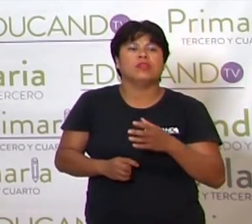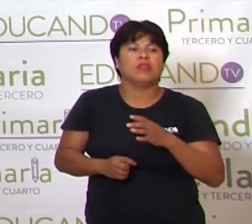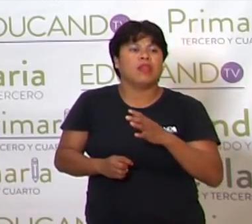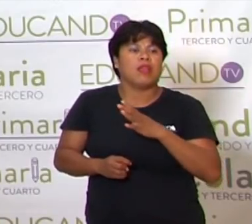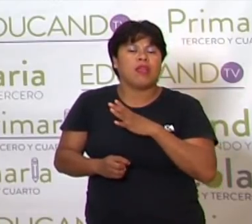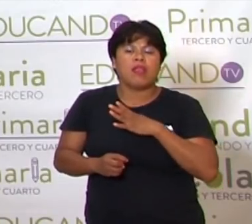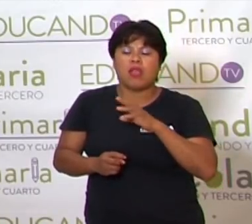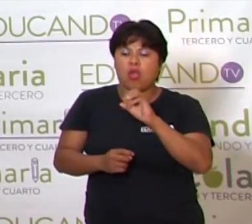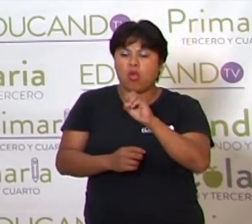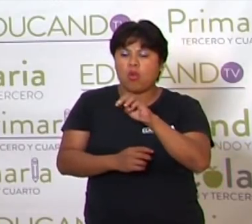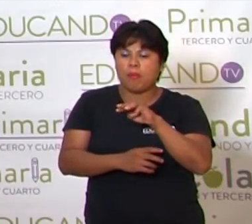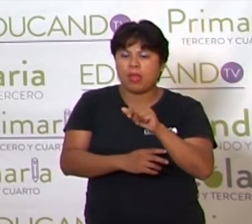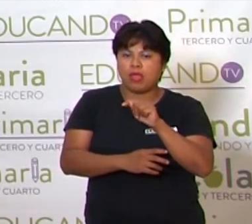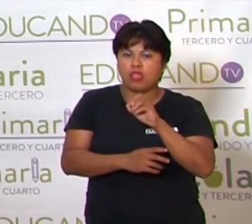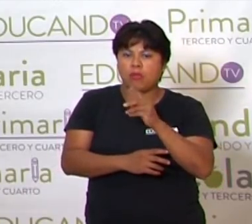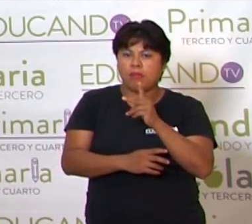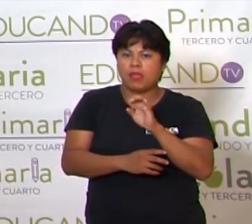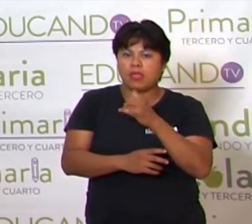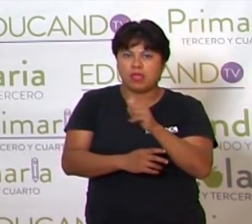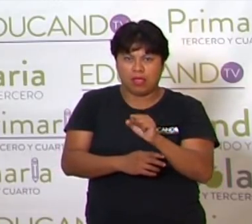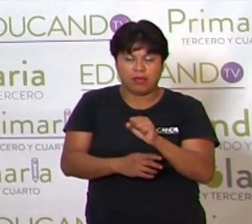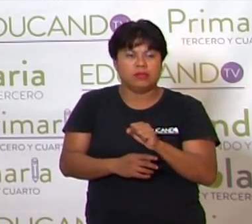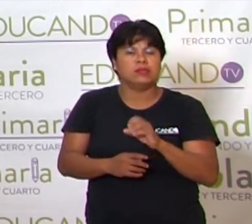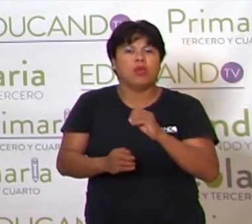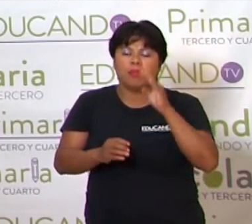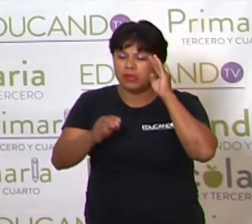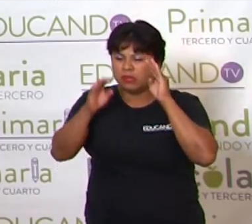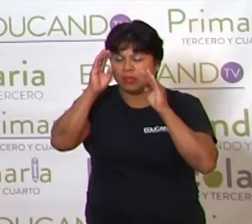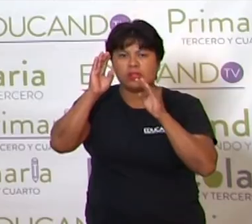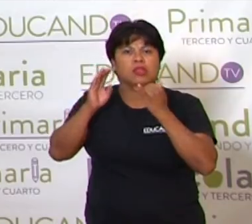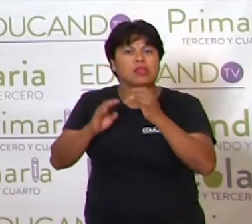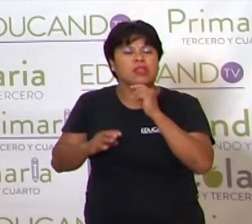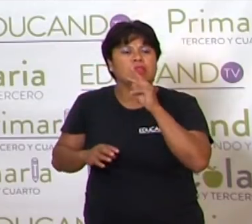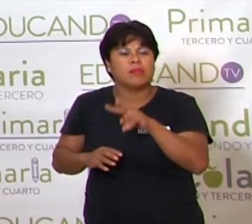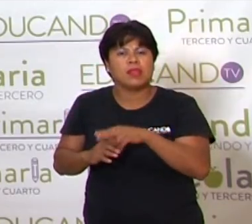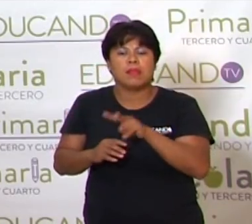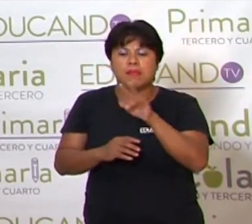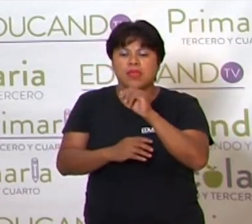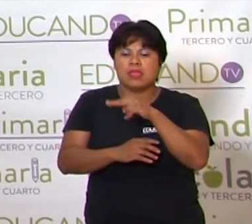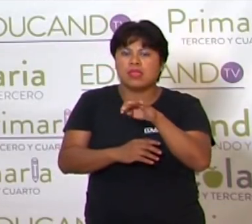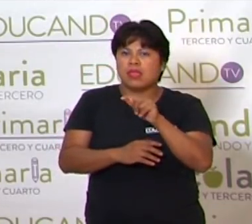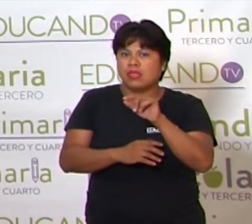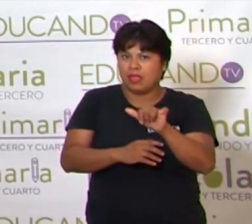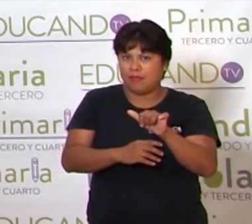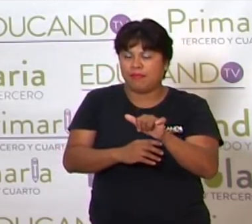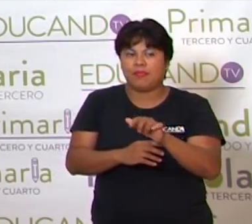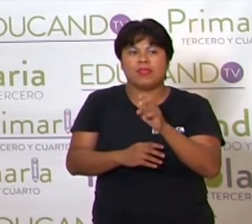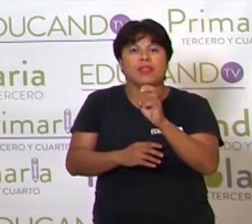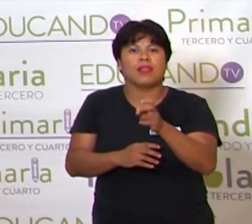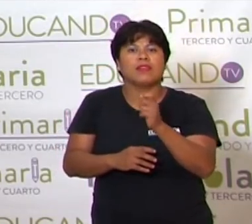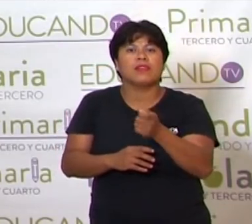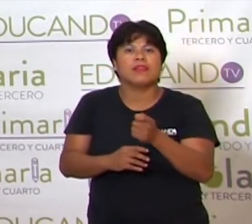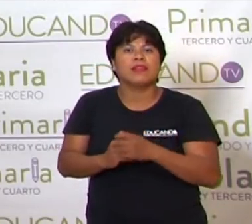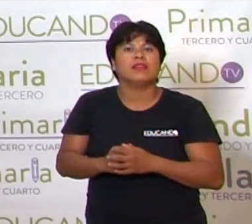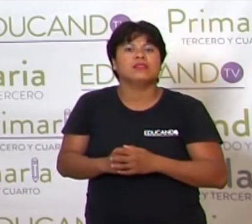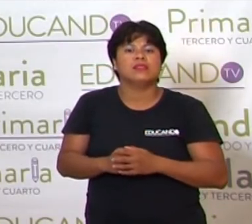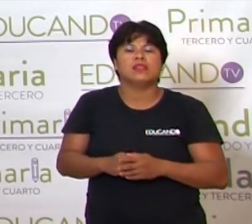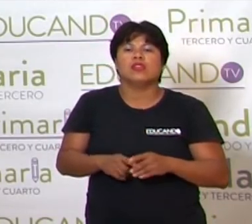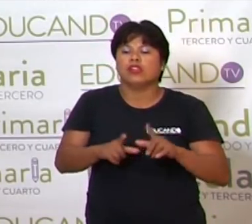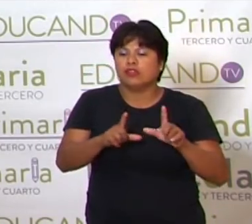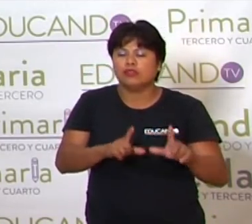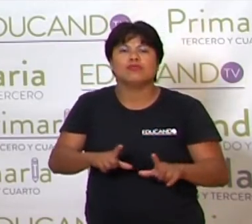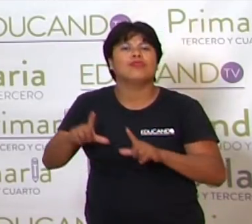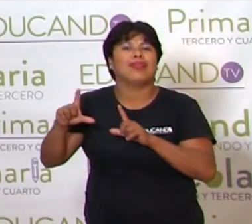las onomatopeyas o los pensamientos, y también la viñeta, que son los